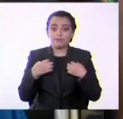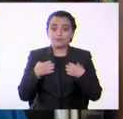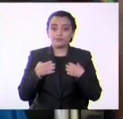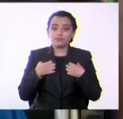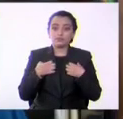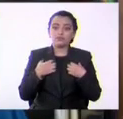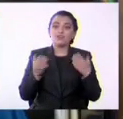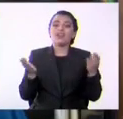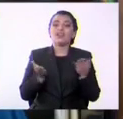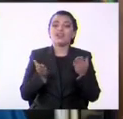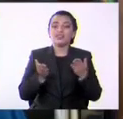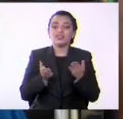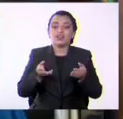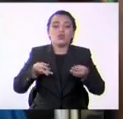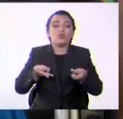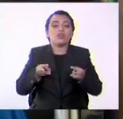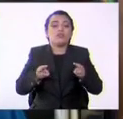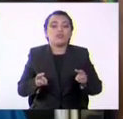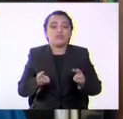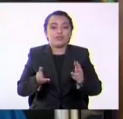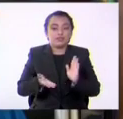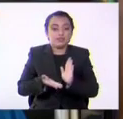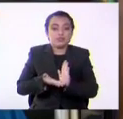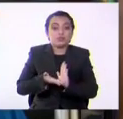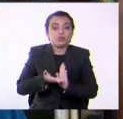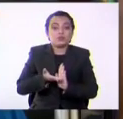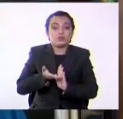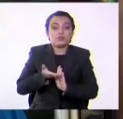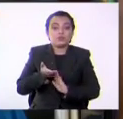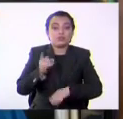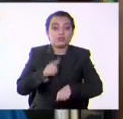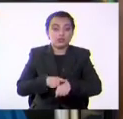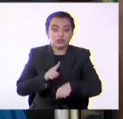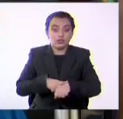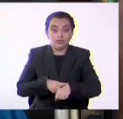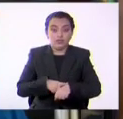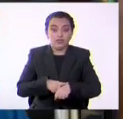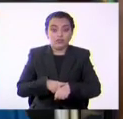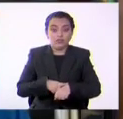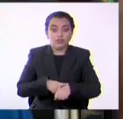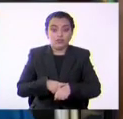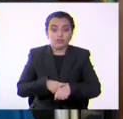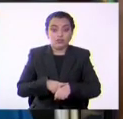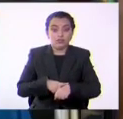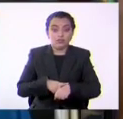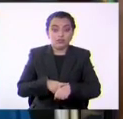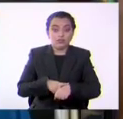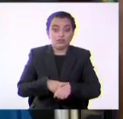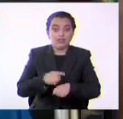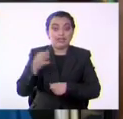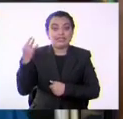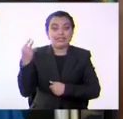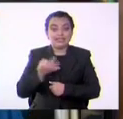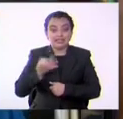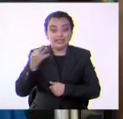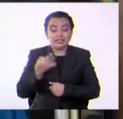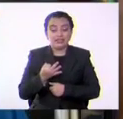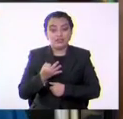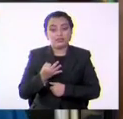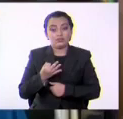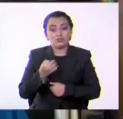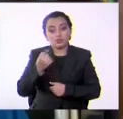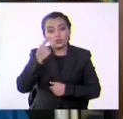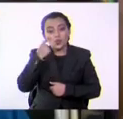que ha tenido por mucho tiempo. Esos son algunos de los impactos que debemos de considerar a la hora de